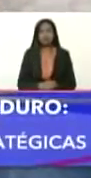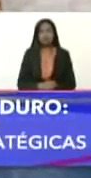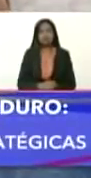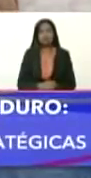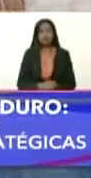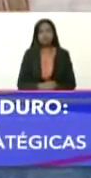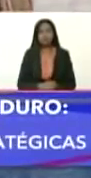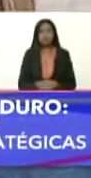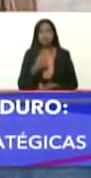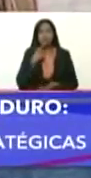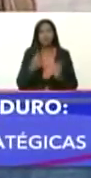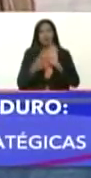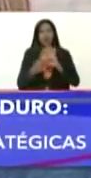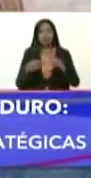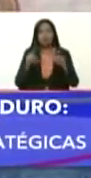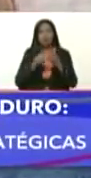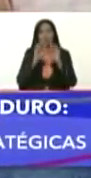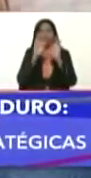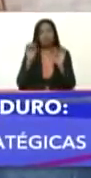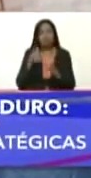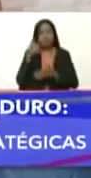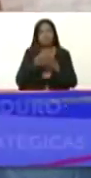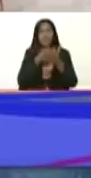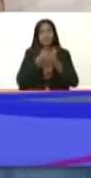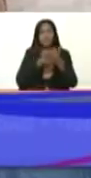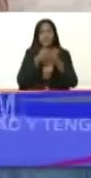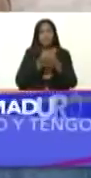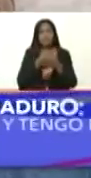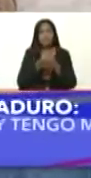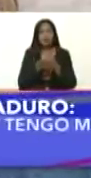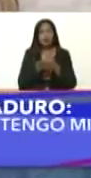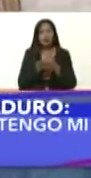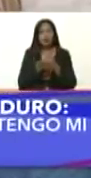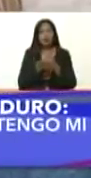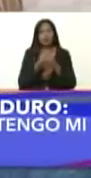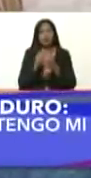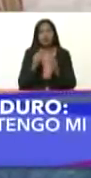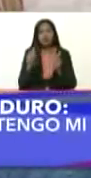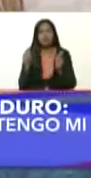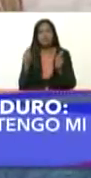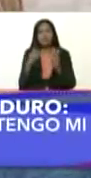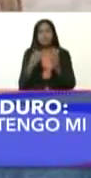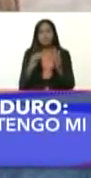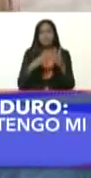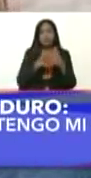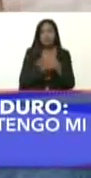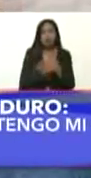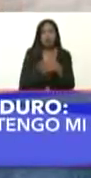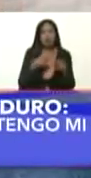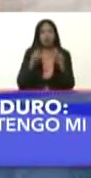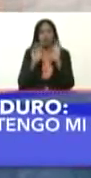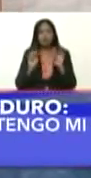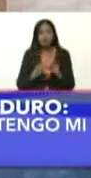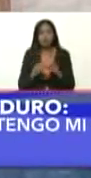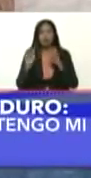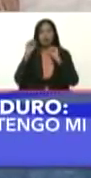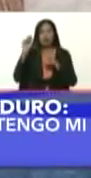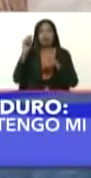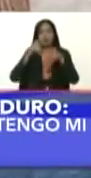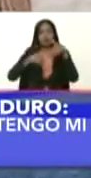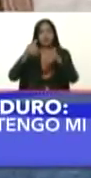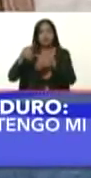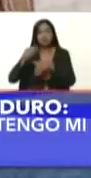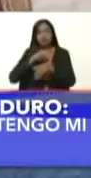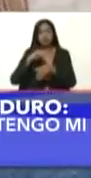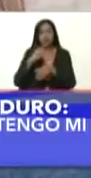Lo demostramos cuando estuvimos combatiendo la privatización ante los combates eternos ganada por las elecciones, lo